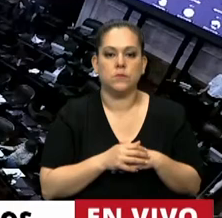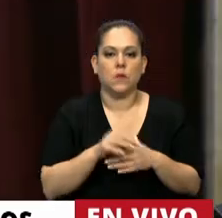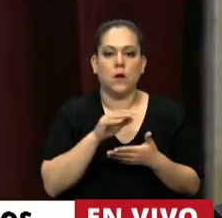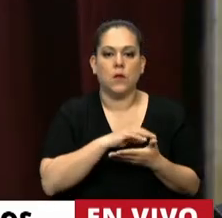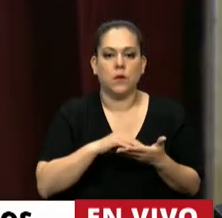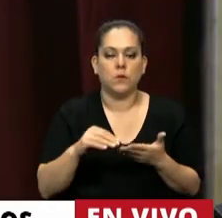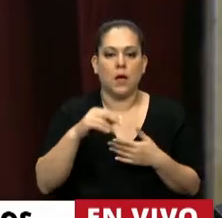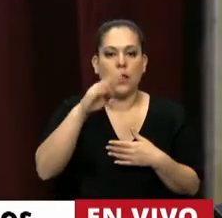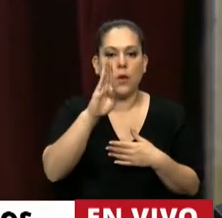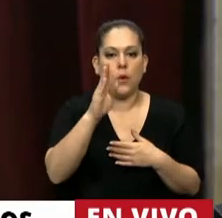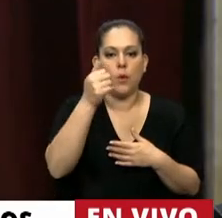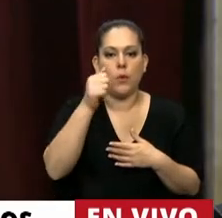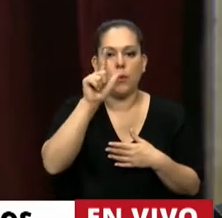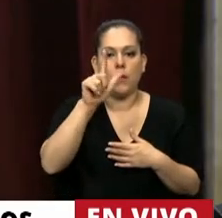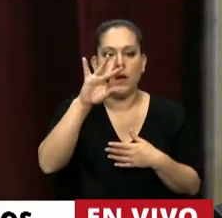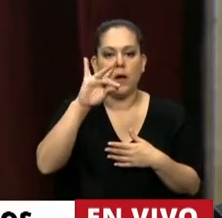Diputado Héctor Baldassi.